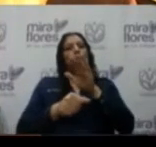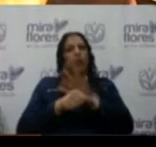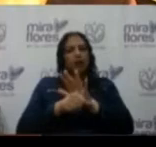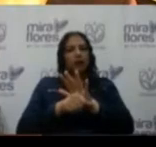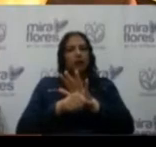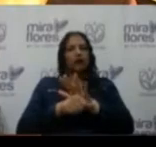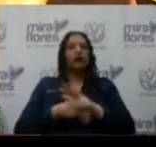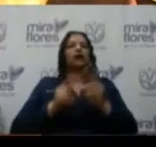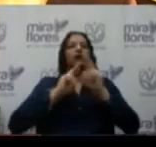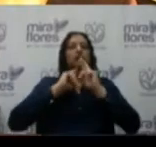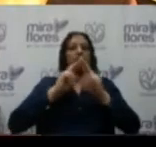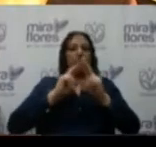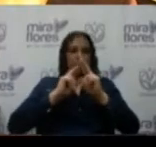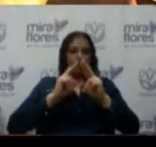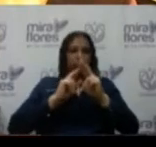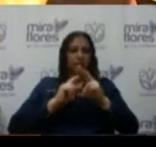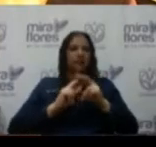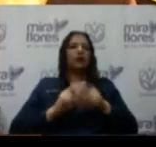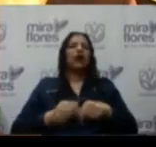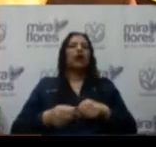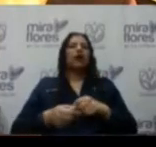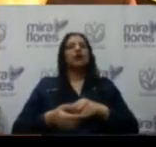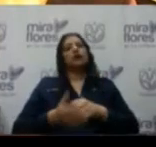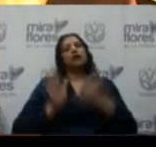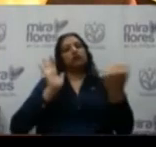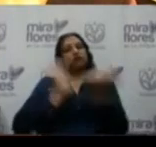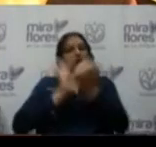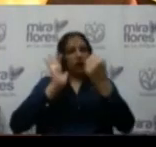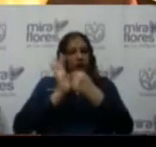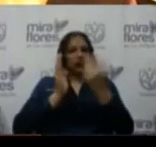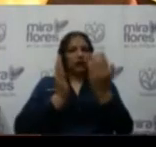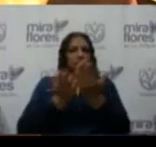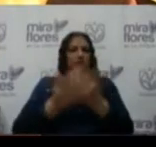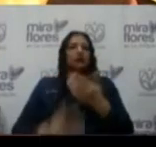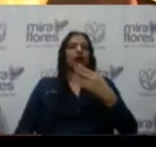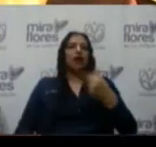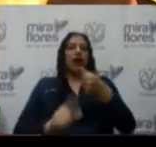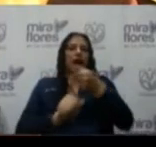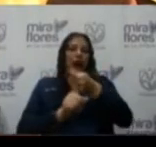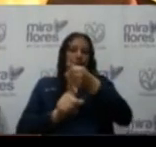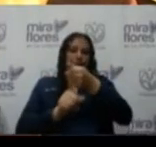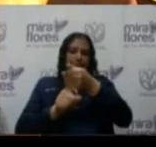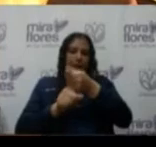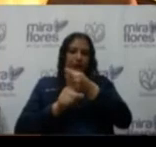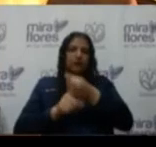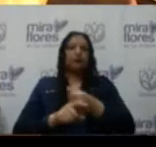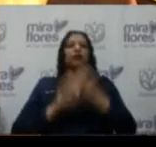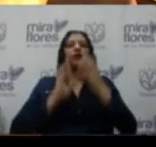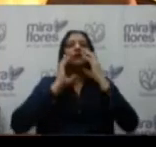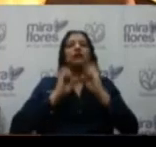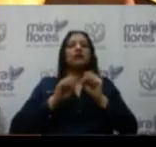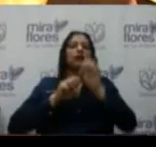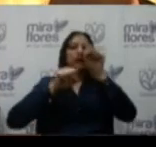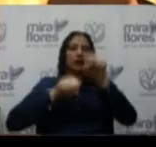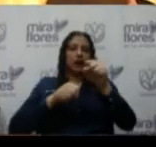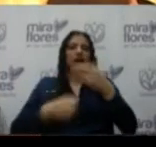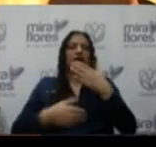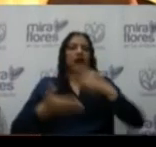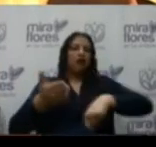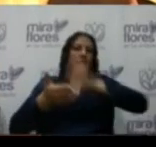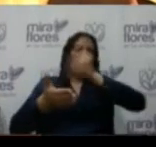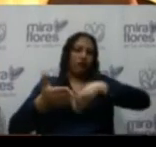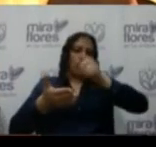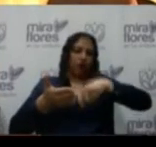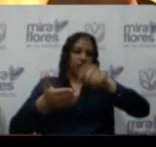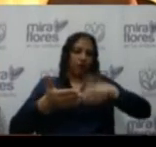se conteste con copia certificada de esta acta al mismo señor excelentísimo, y firmaron los señores el